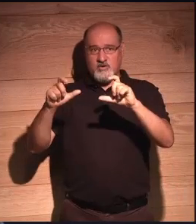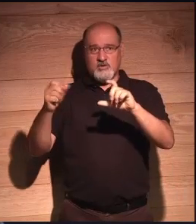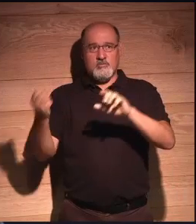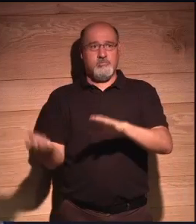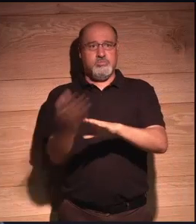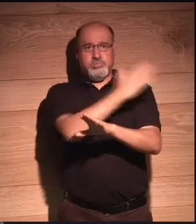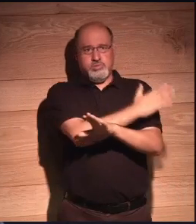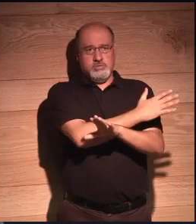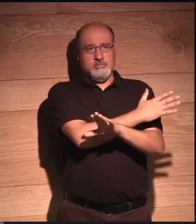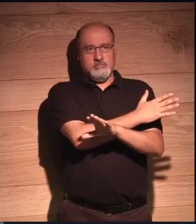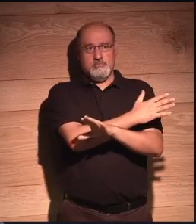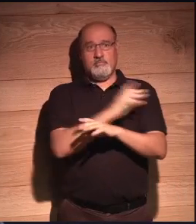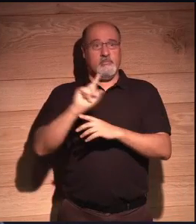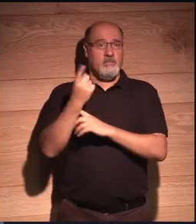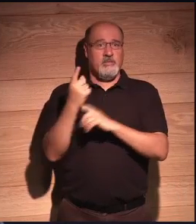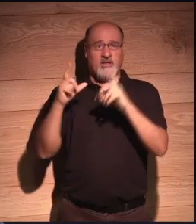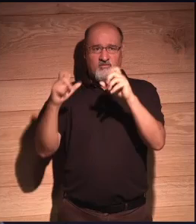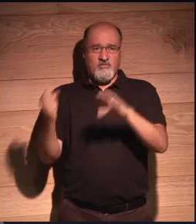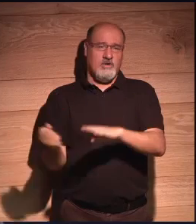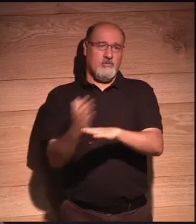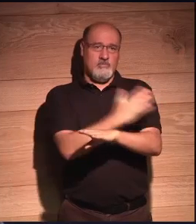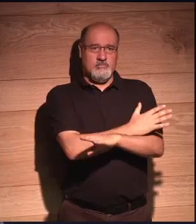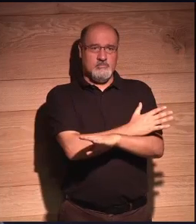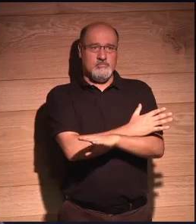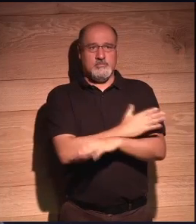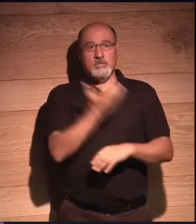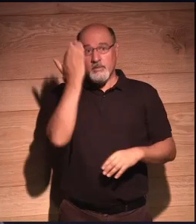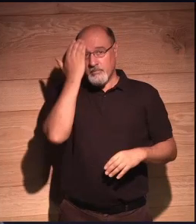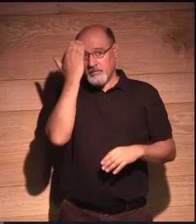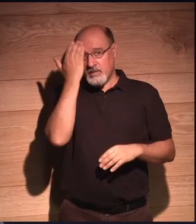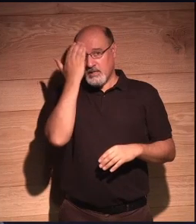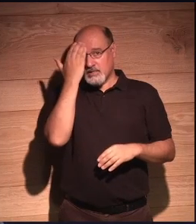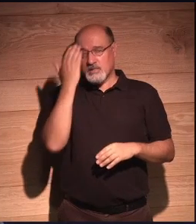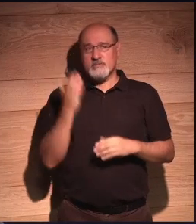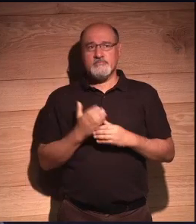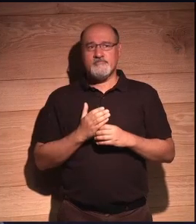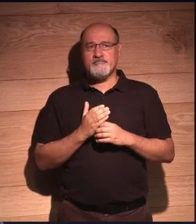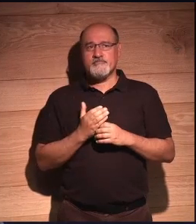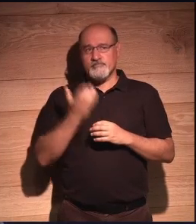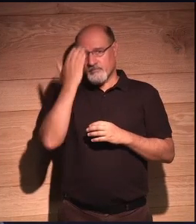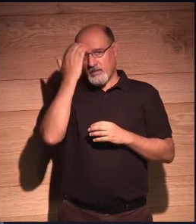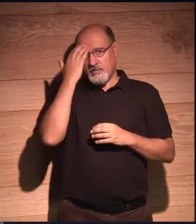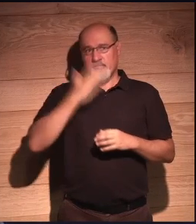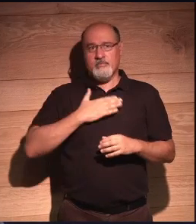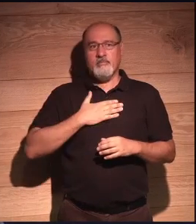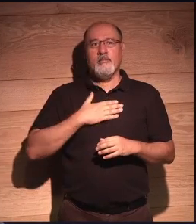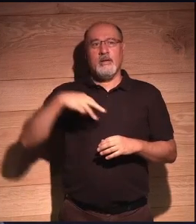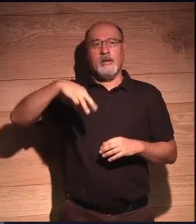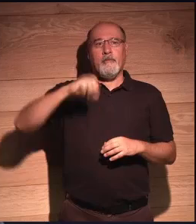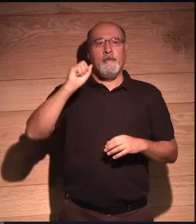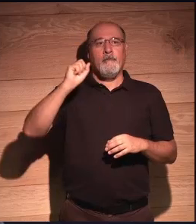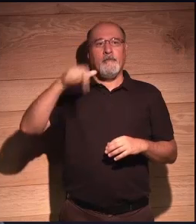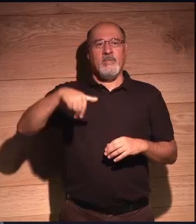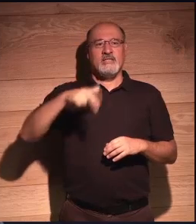la superficie de la Luna, que es por cierto, que los piratas, unos piratas en Manchester,